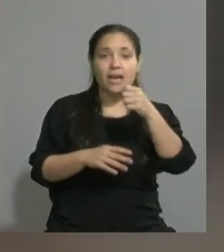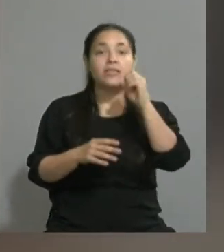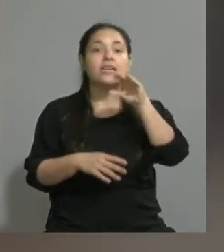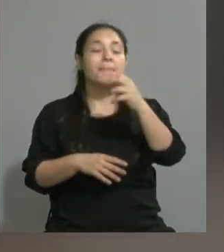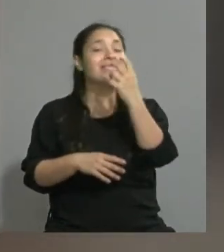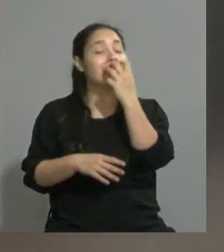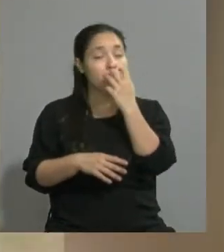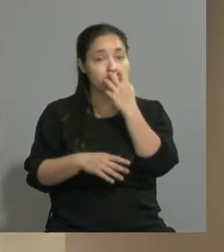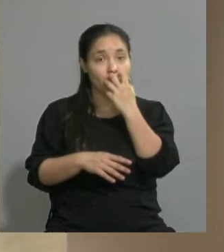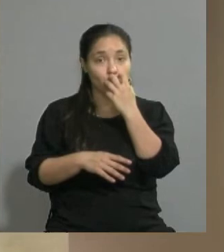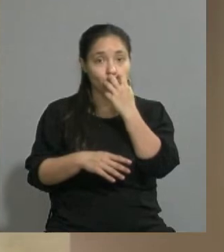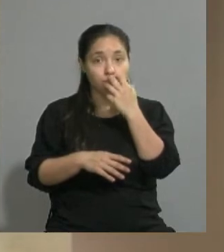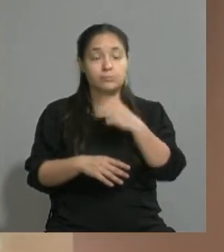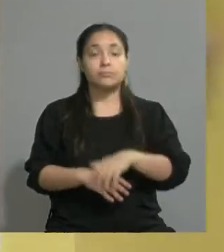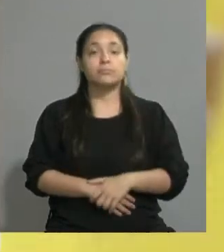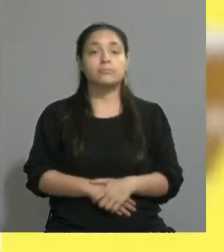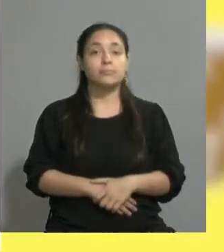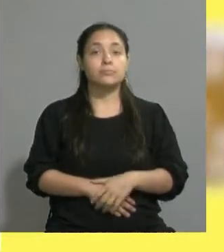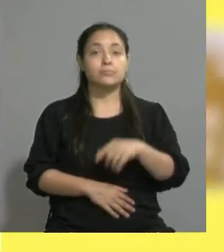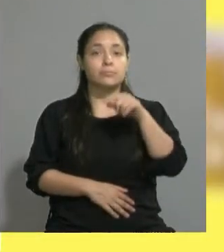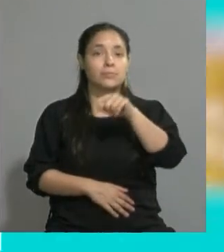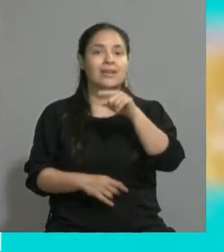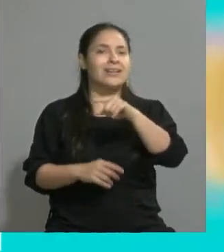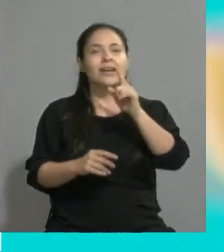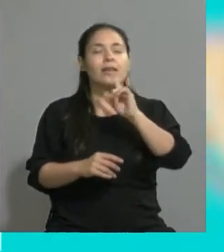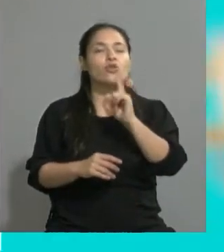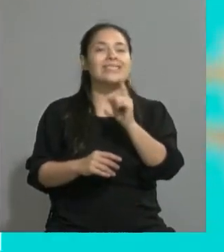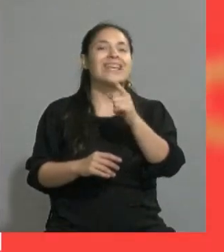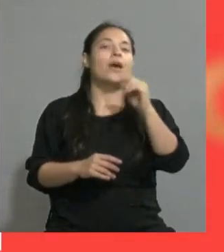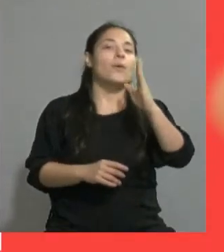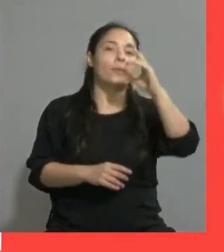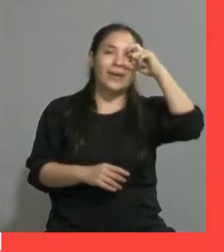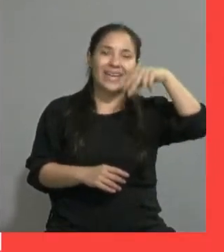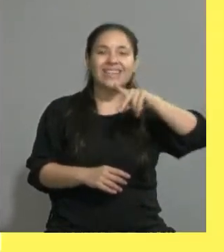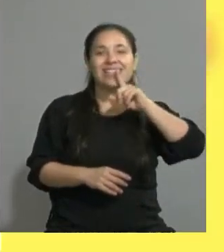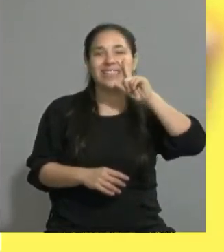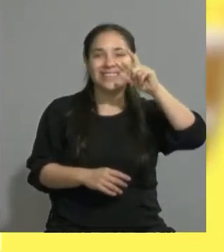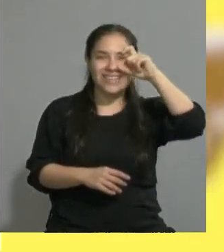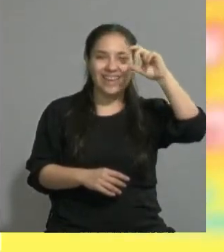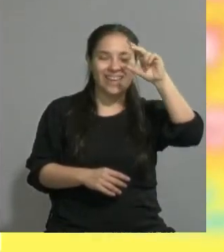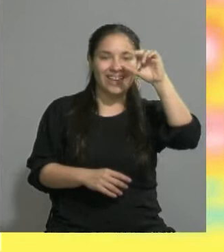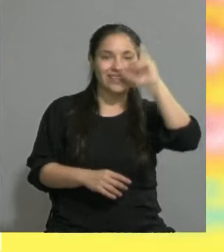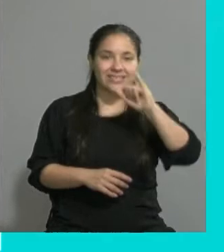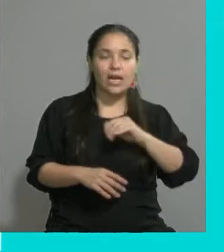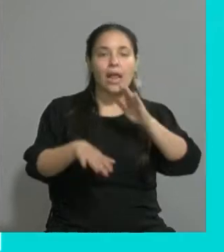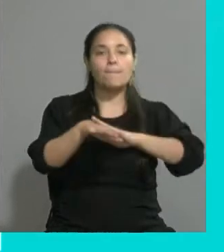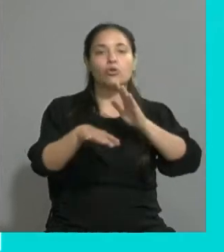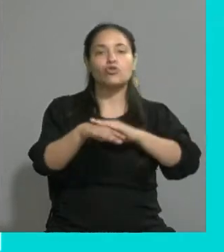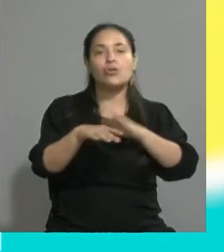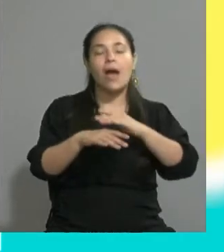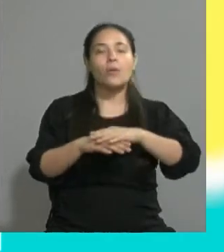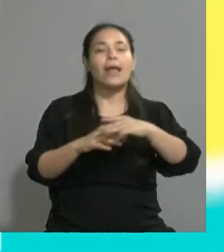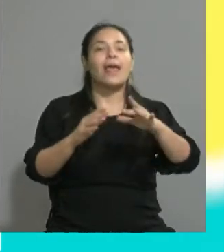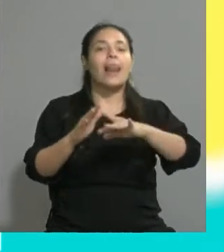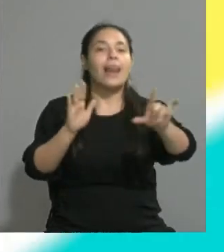Sarmiento, que en realidad es Benítez fue el diputado que propició y llevó adelante la ley en